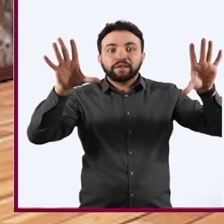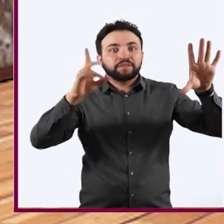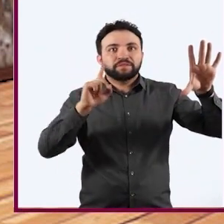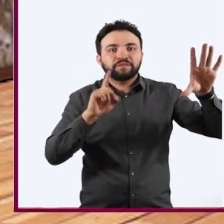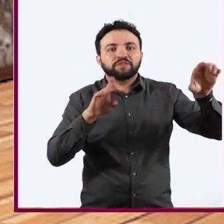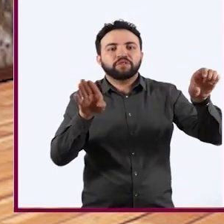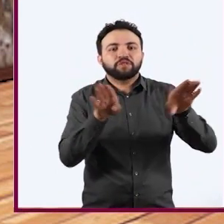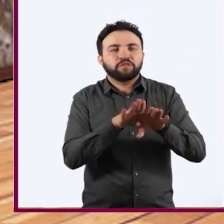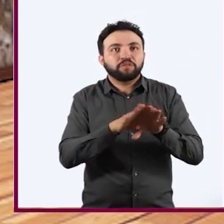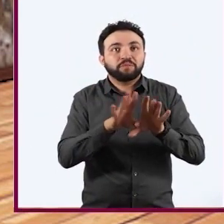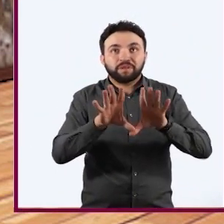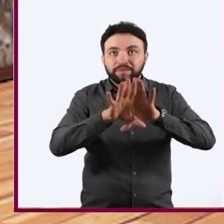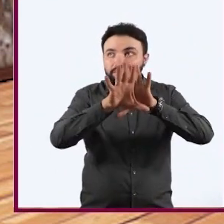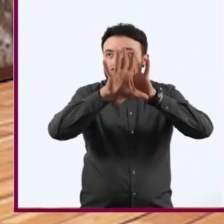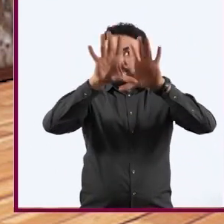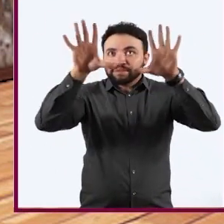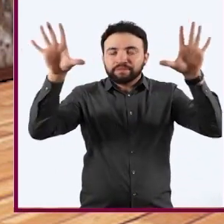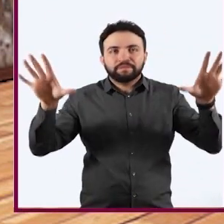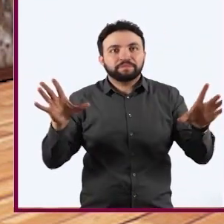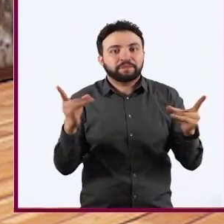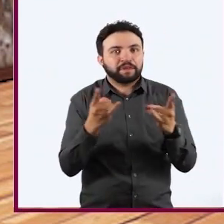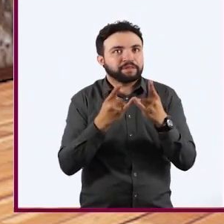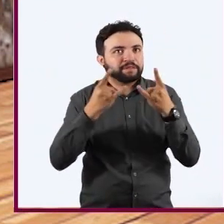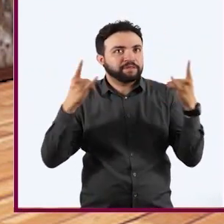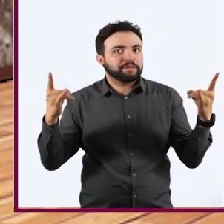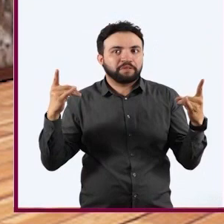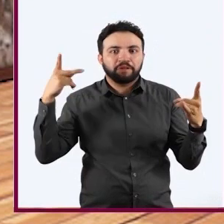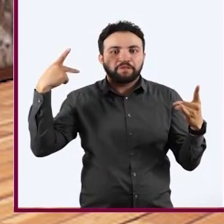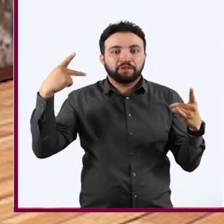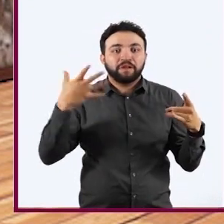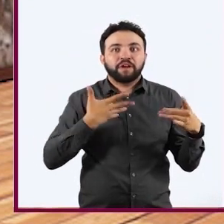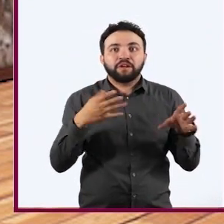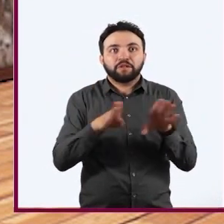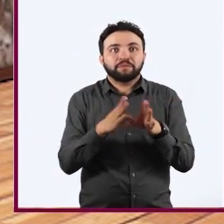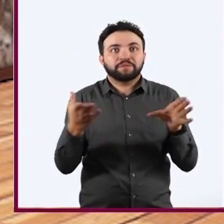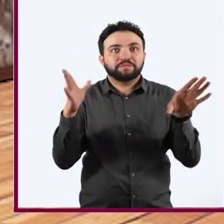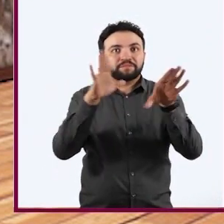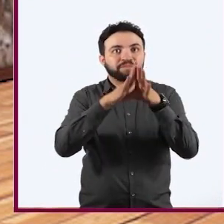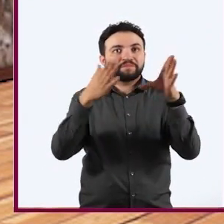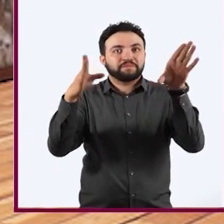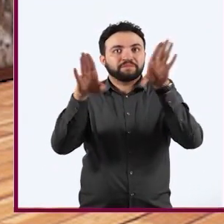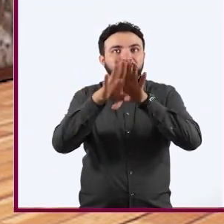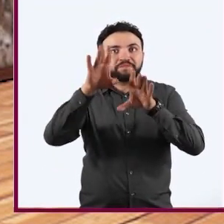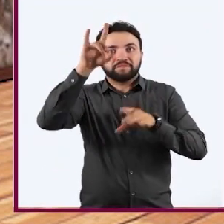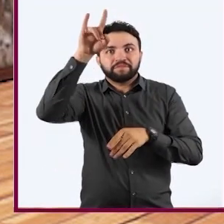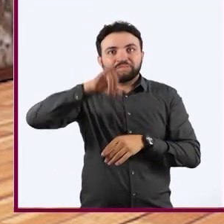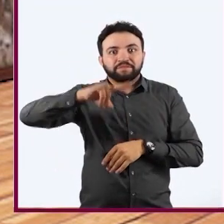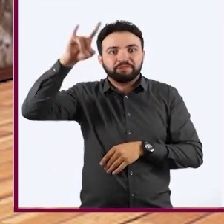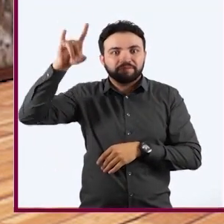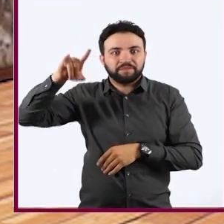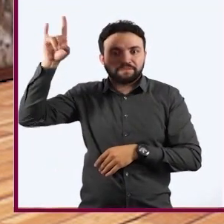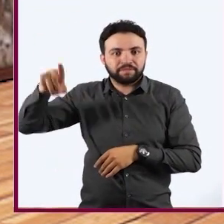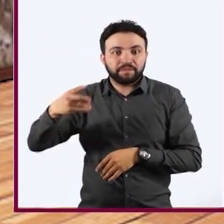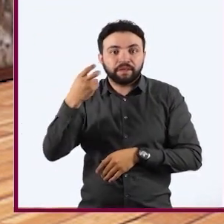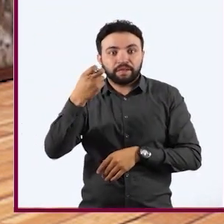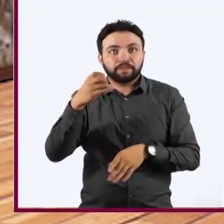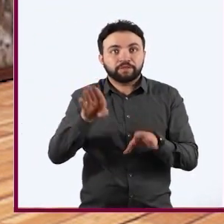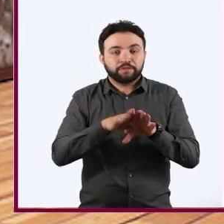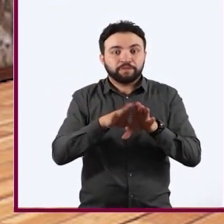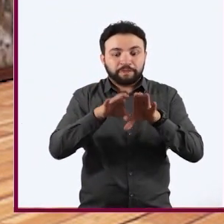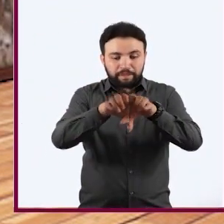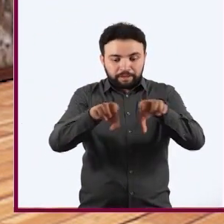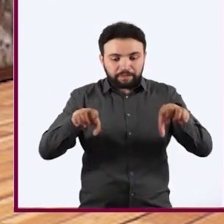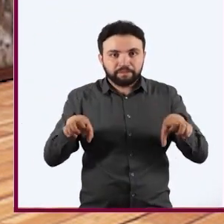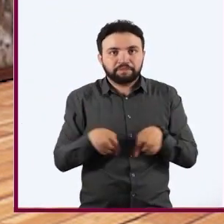solamente se vuelve un collage de imágenes, sino un collage en la historia. Al igual que las imágenes, se empalman unas con otras. En